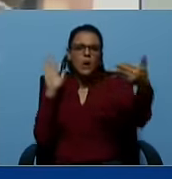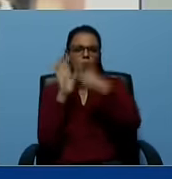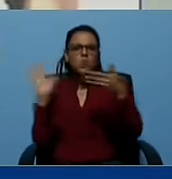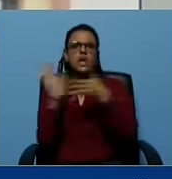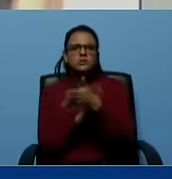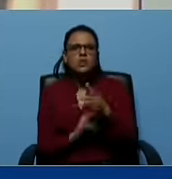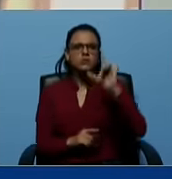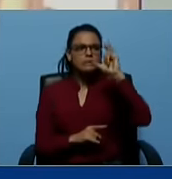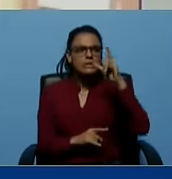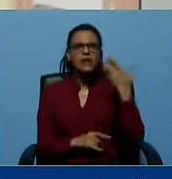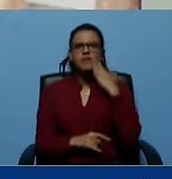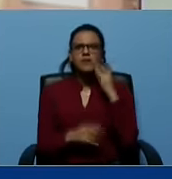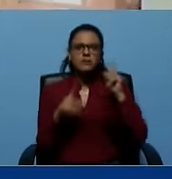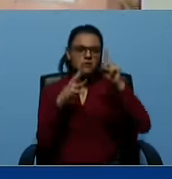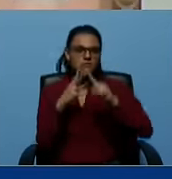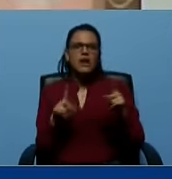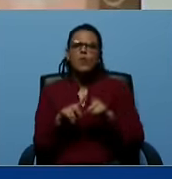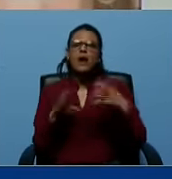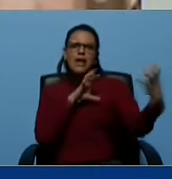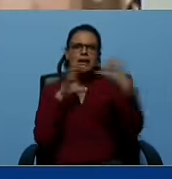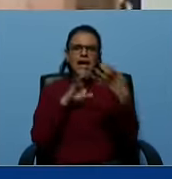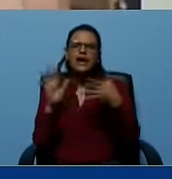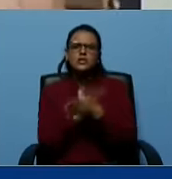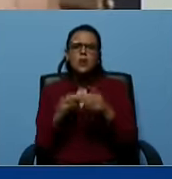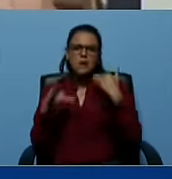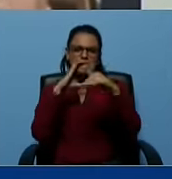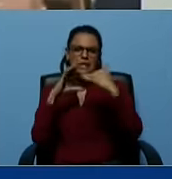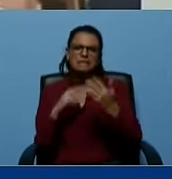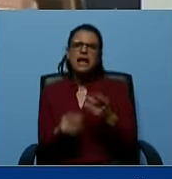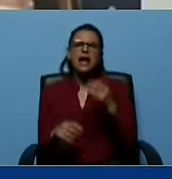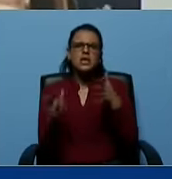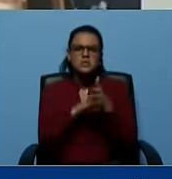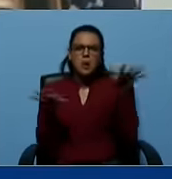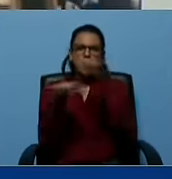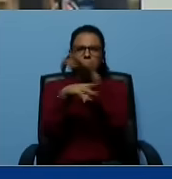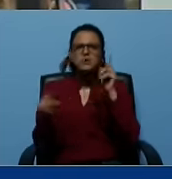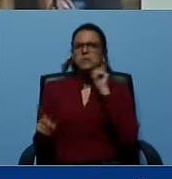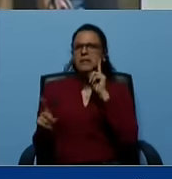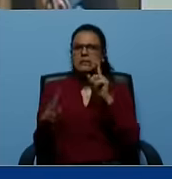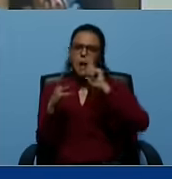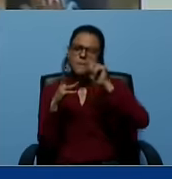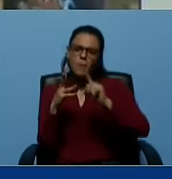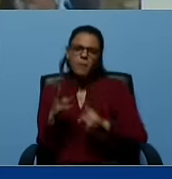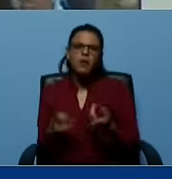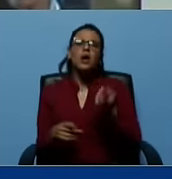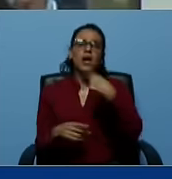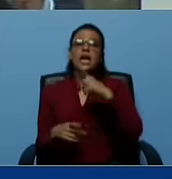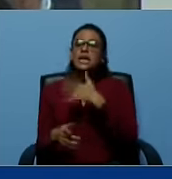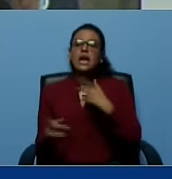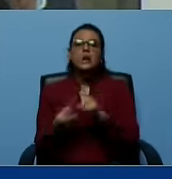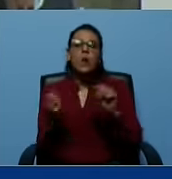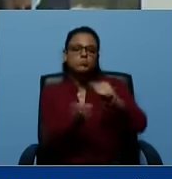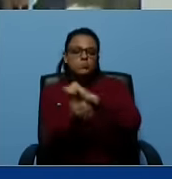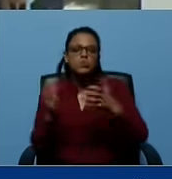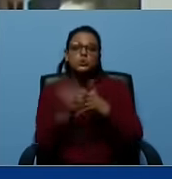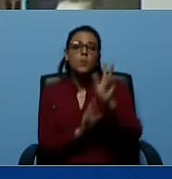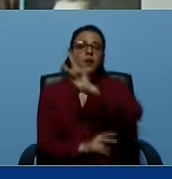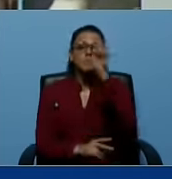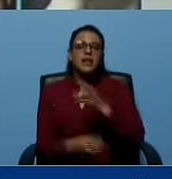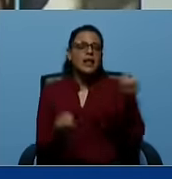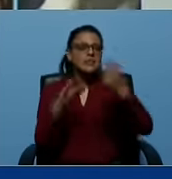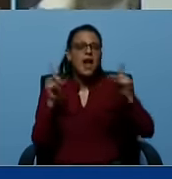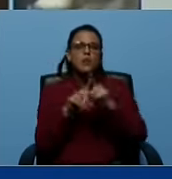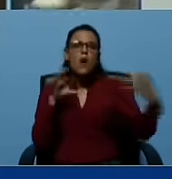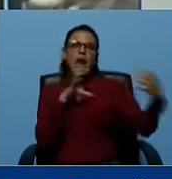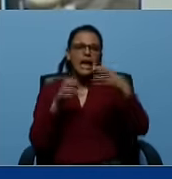brutal. Y los dueños de las redes sociales del mundo se plantearon destruir Venezuela, llevarnos a una guerra